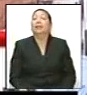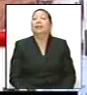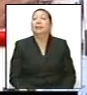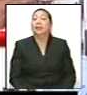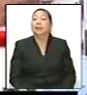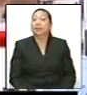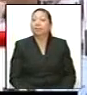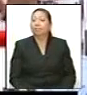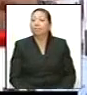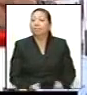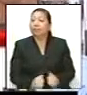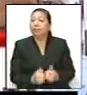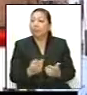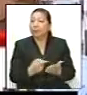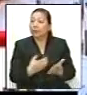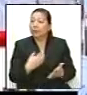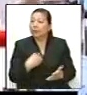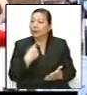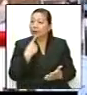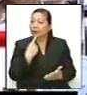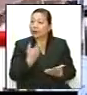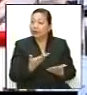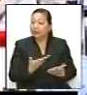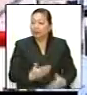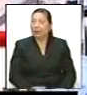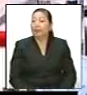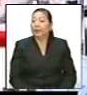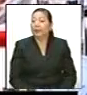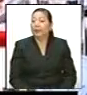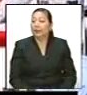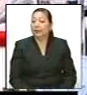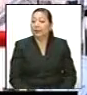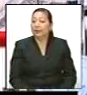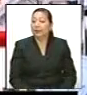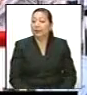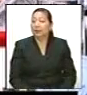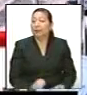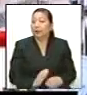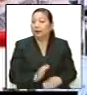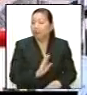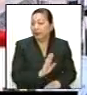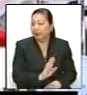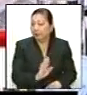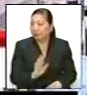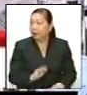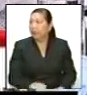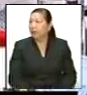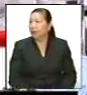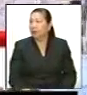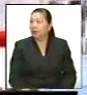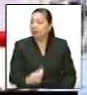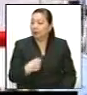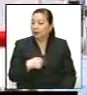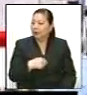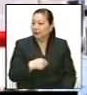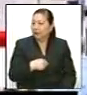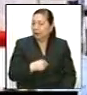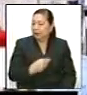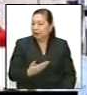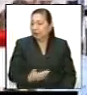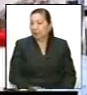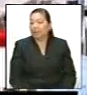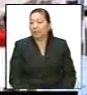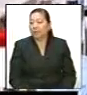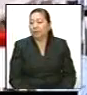Entonces, con eso es lo que quiero decirle, presidente, a través suyo, a nuestros colegas,